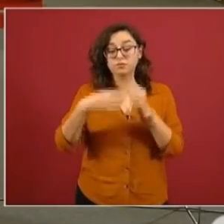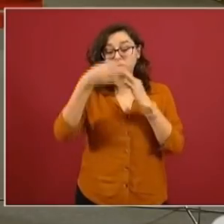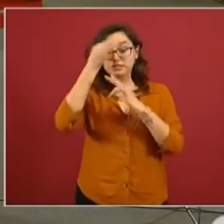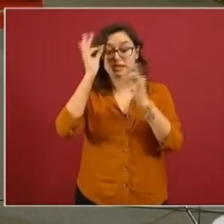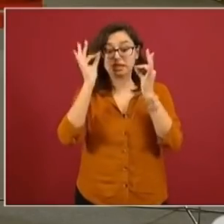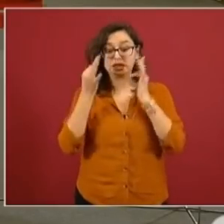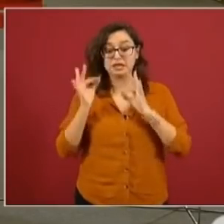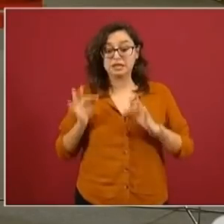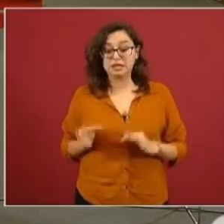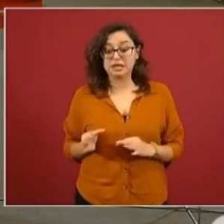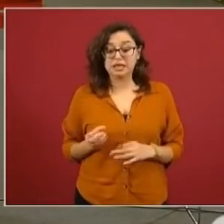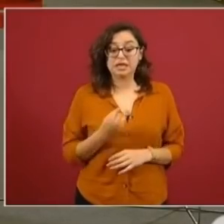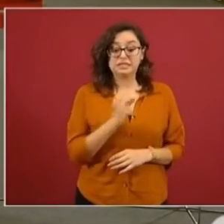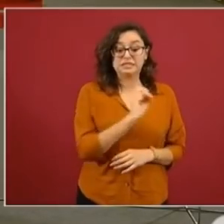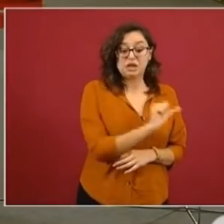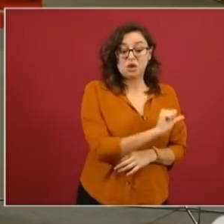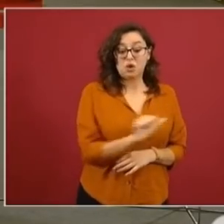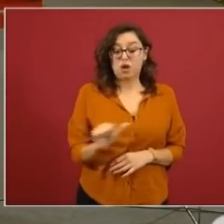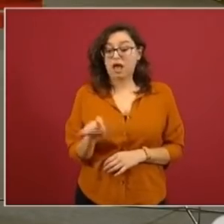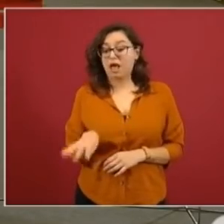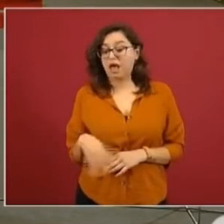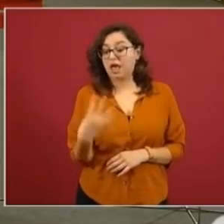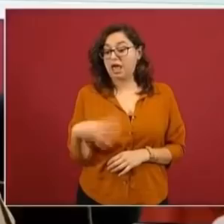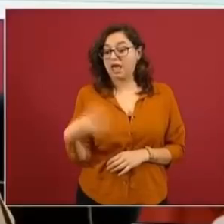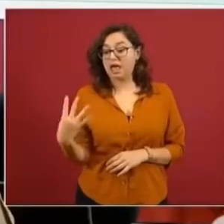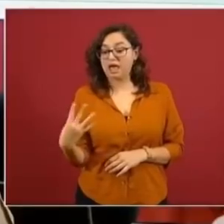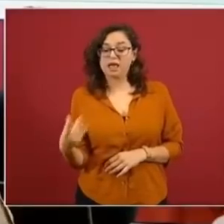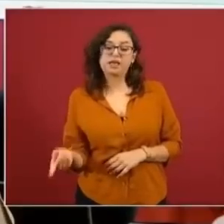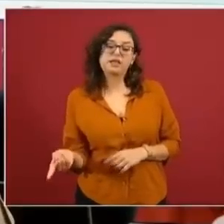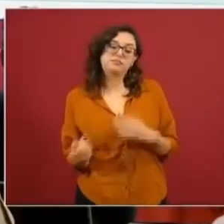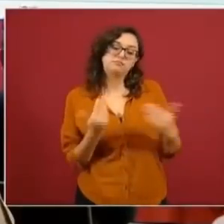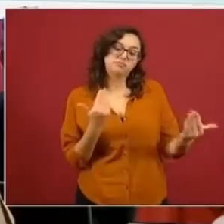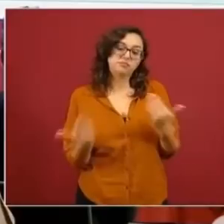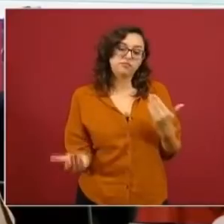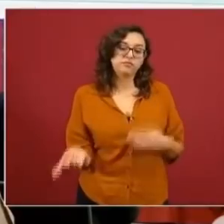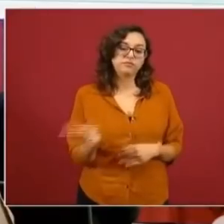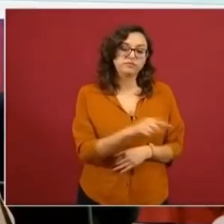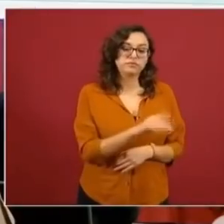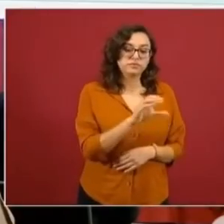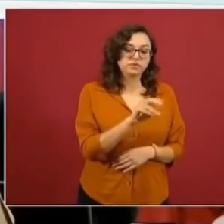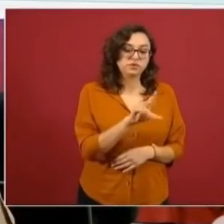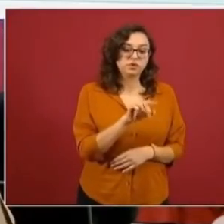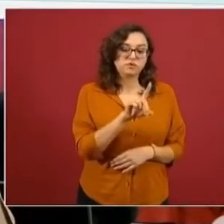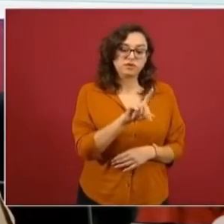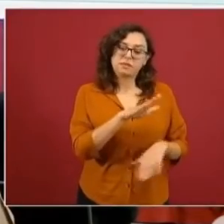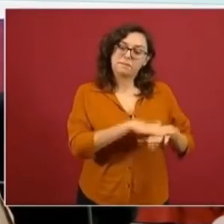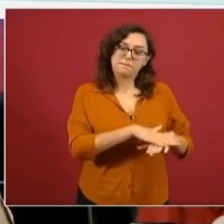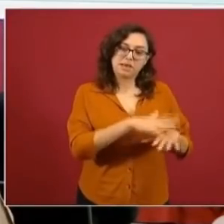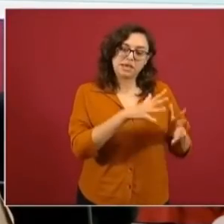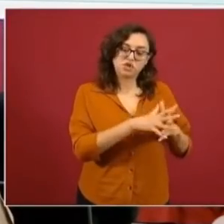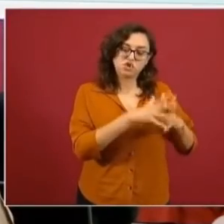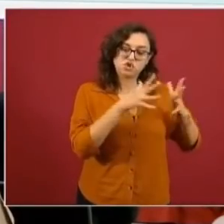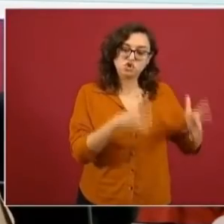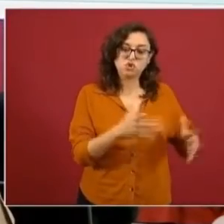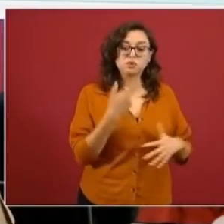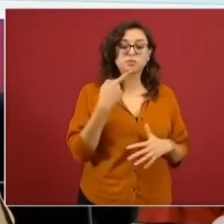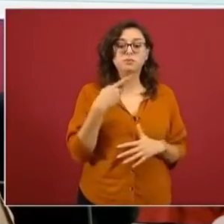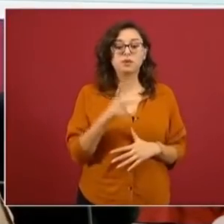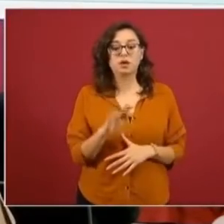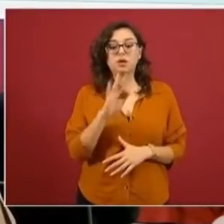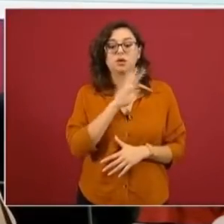pues la escala es de 0 a 14. En el número de casos de COVID-19 tenemos una escala más grande, pero ustedes pueden ver